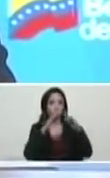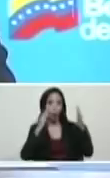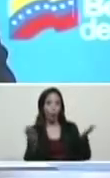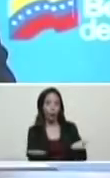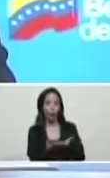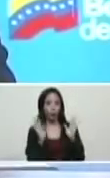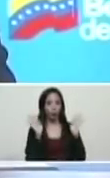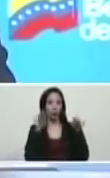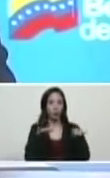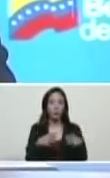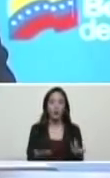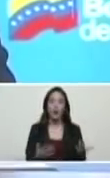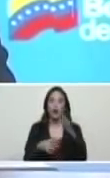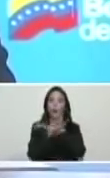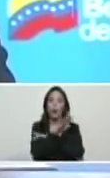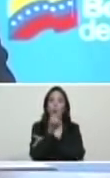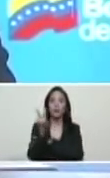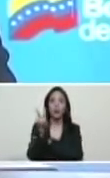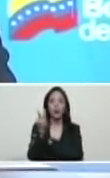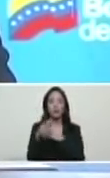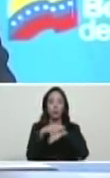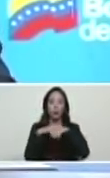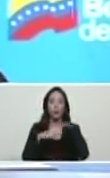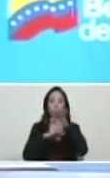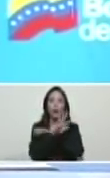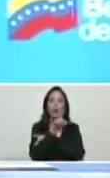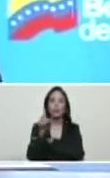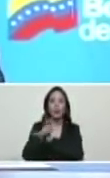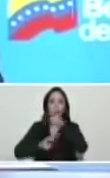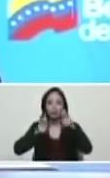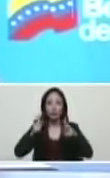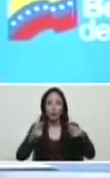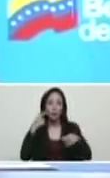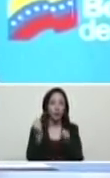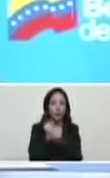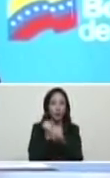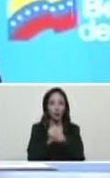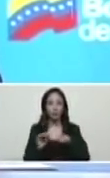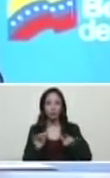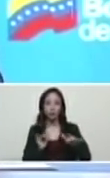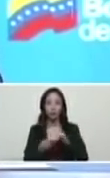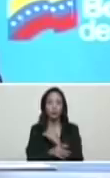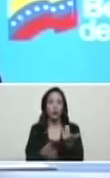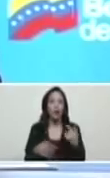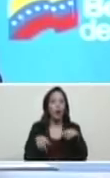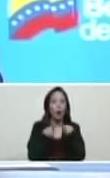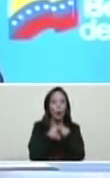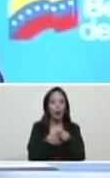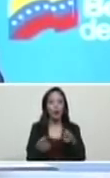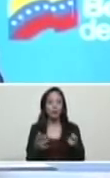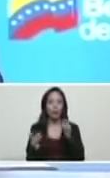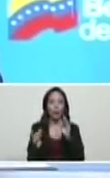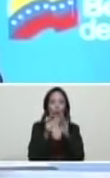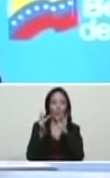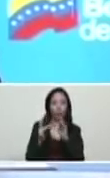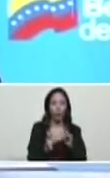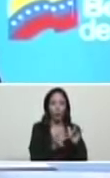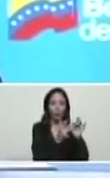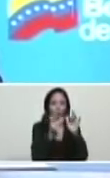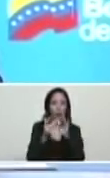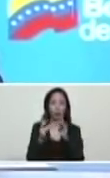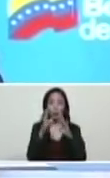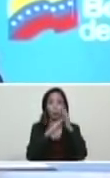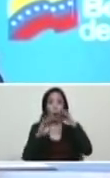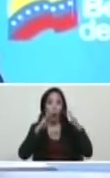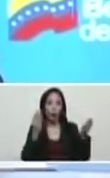Más de 41 turbooperadores, llamadas influencers, que han venido del